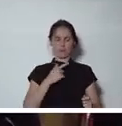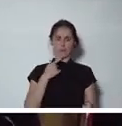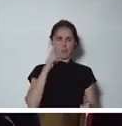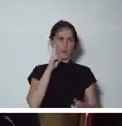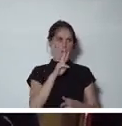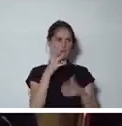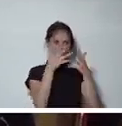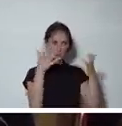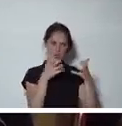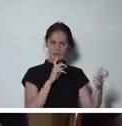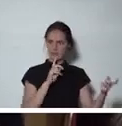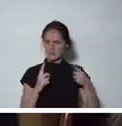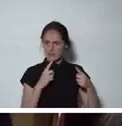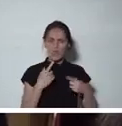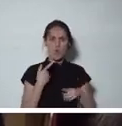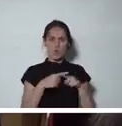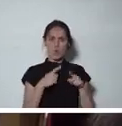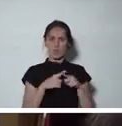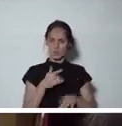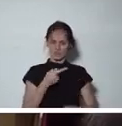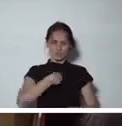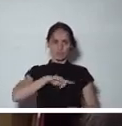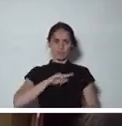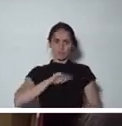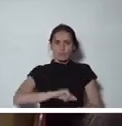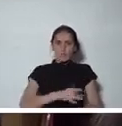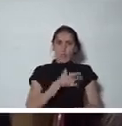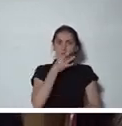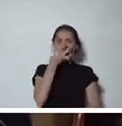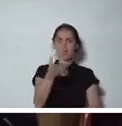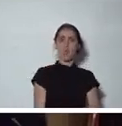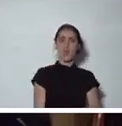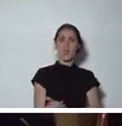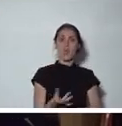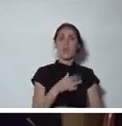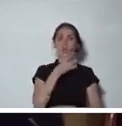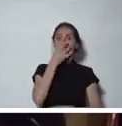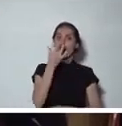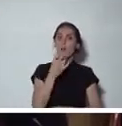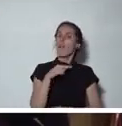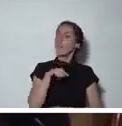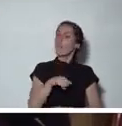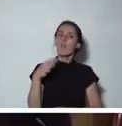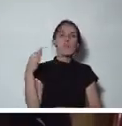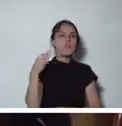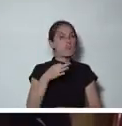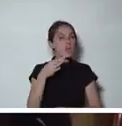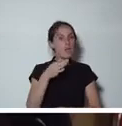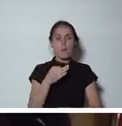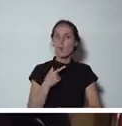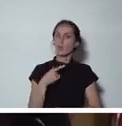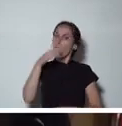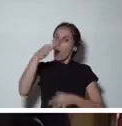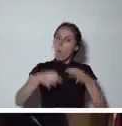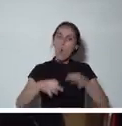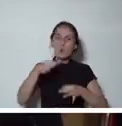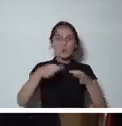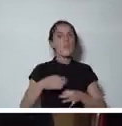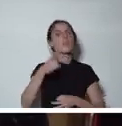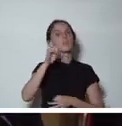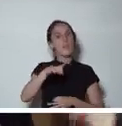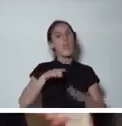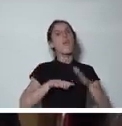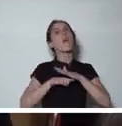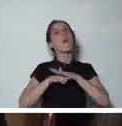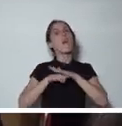solo está compuesta en la mitad de sus personas por mujeres sino que además es cada día más feminista y exige que la justicia evolucione y se